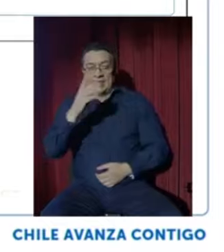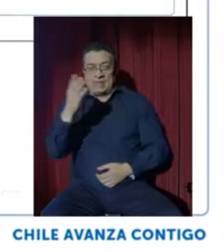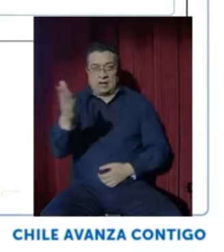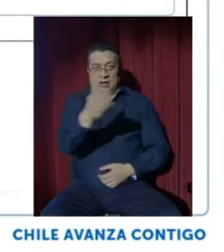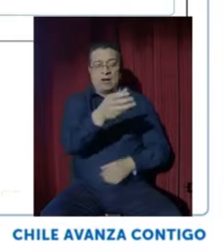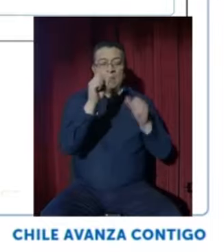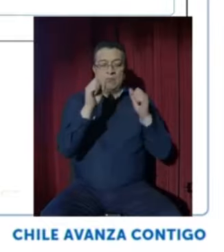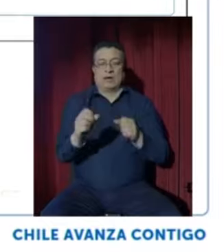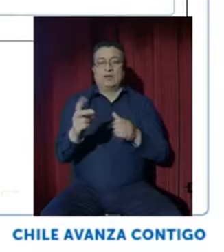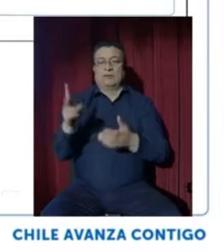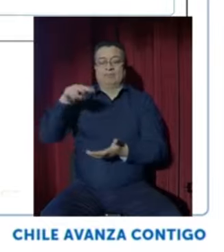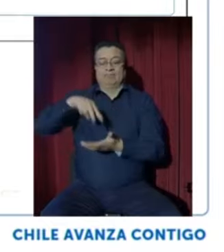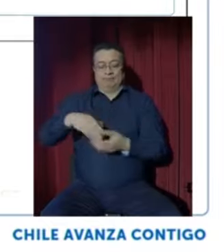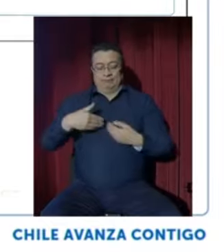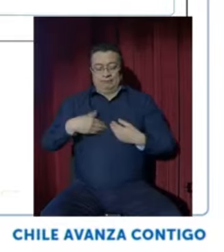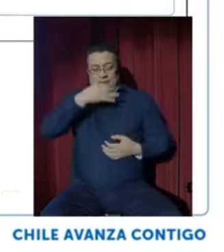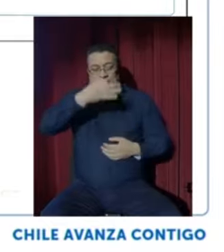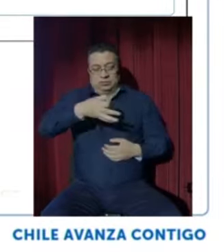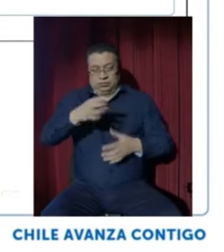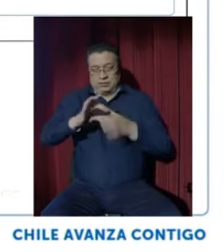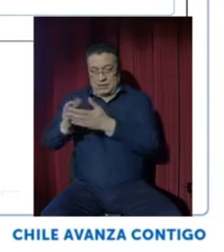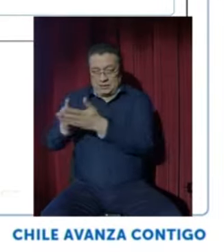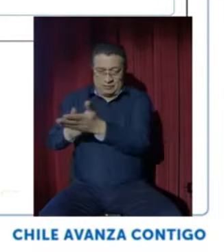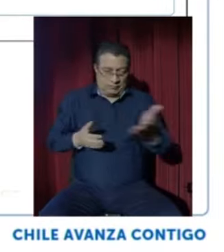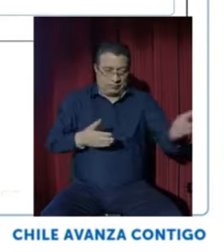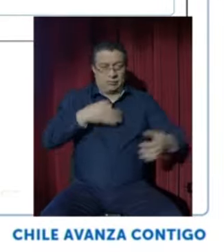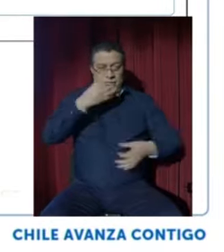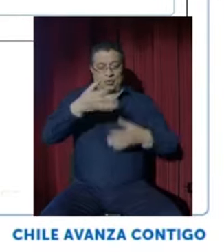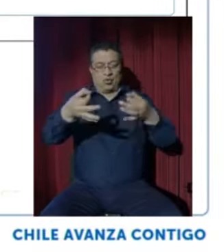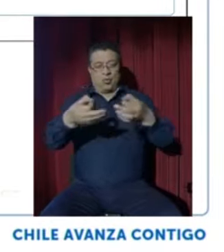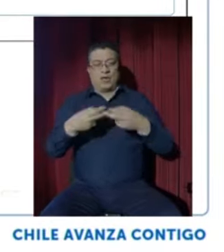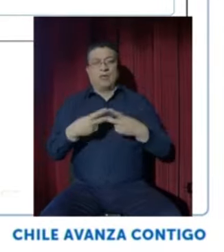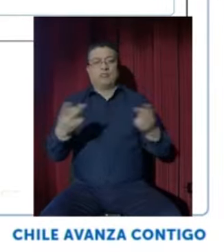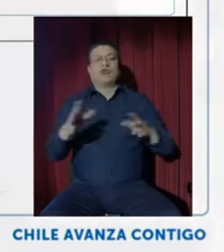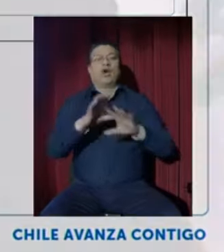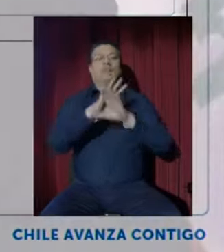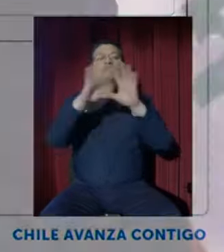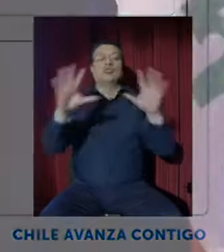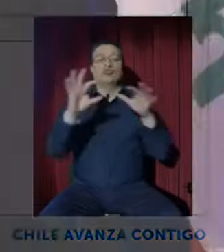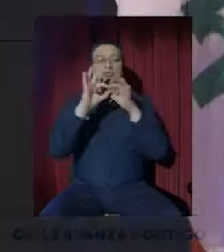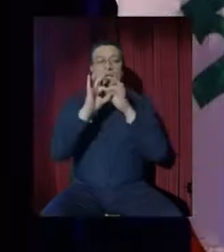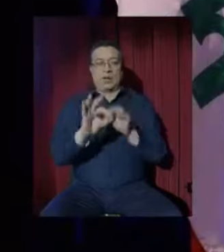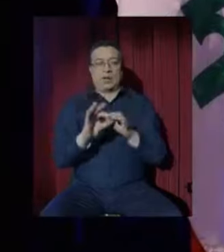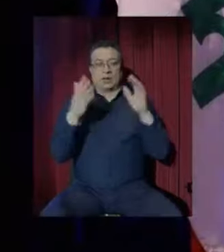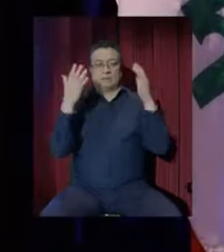estar acá parado y dar esta maravillosa Cuenta pública Muchísimas gracias